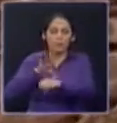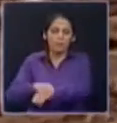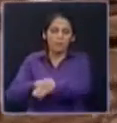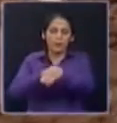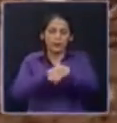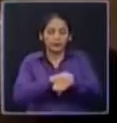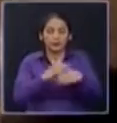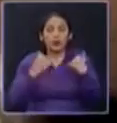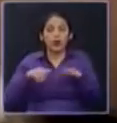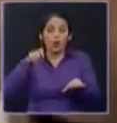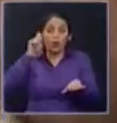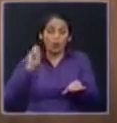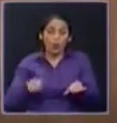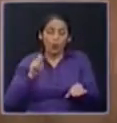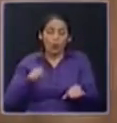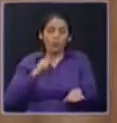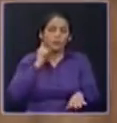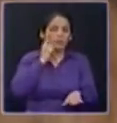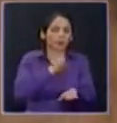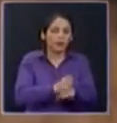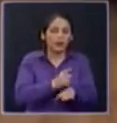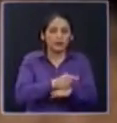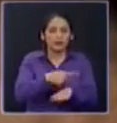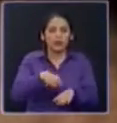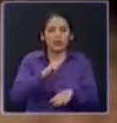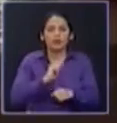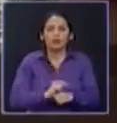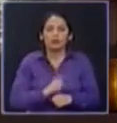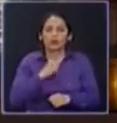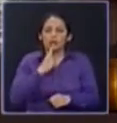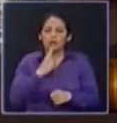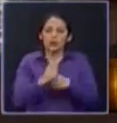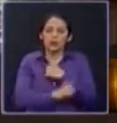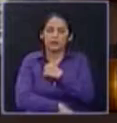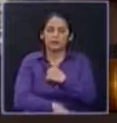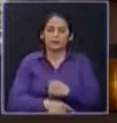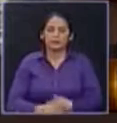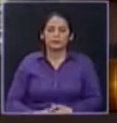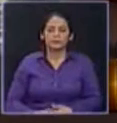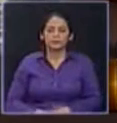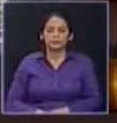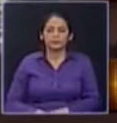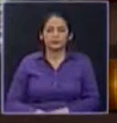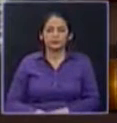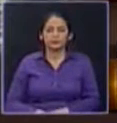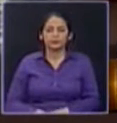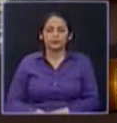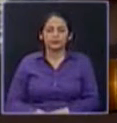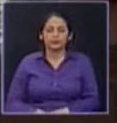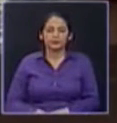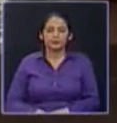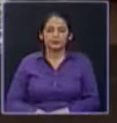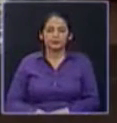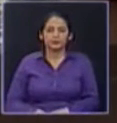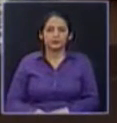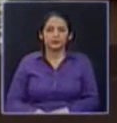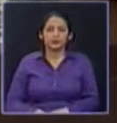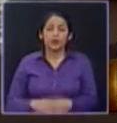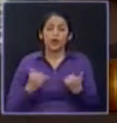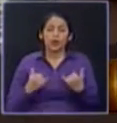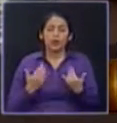caso dictó medidas sustitutivas contra ellos. Tenemos muchos indicios que a nuestro